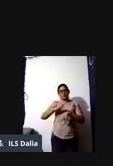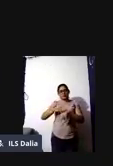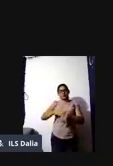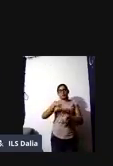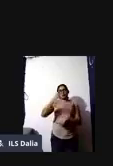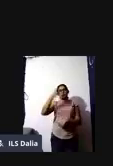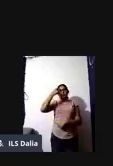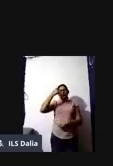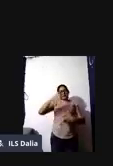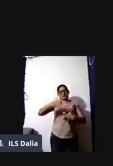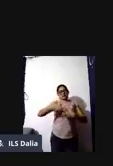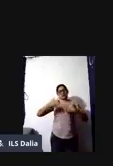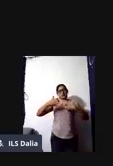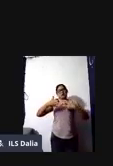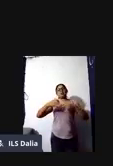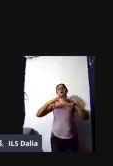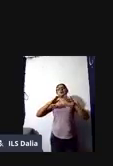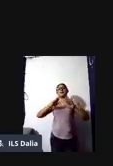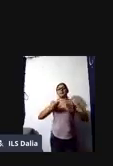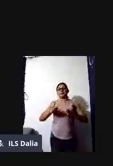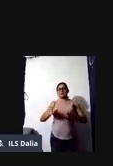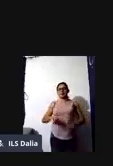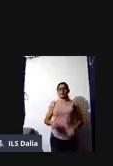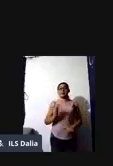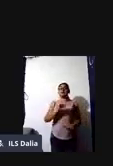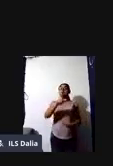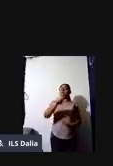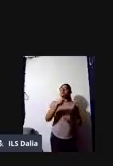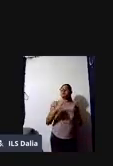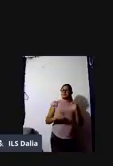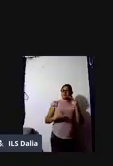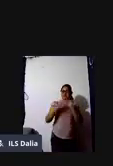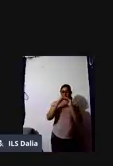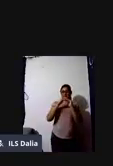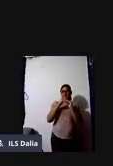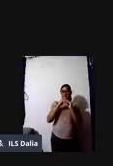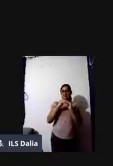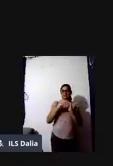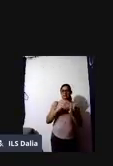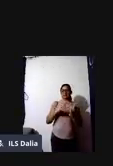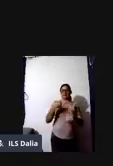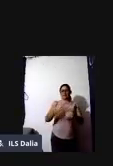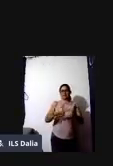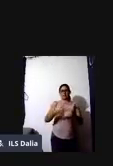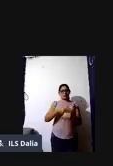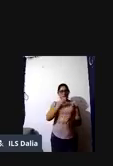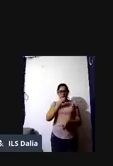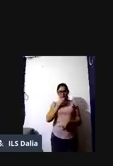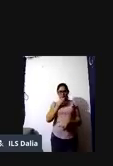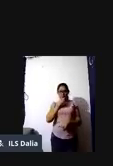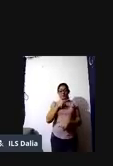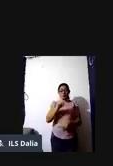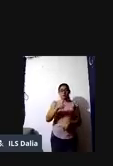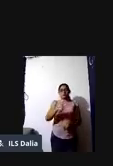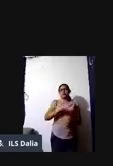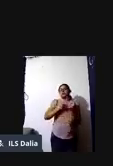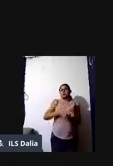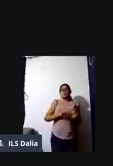no estamos llegando a la neurosis y estamos irritables, justificadamente,